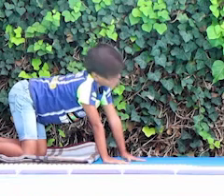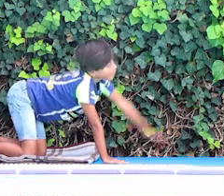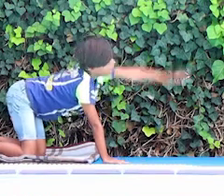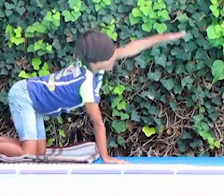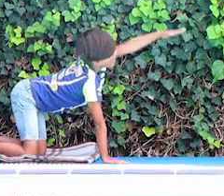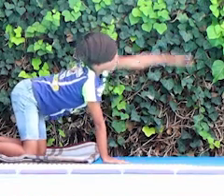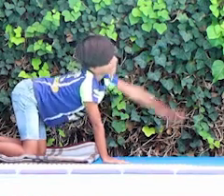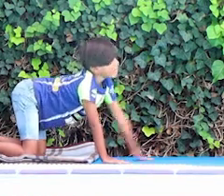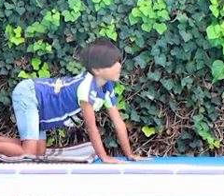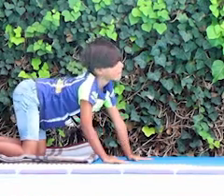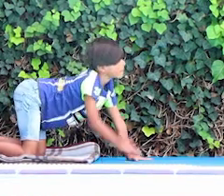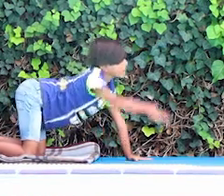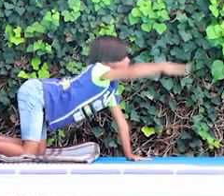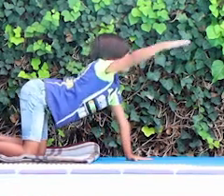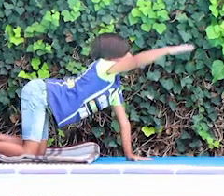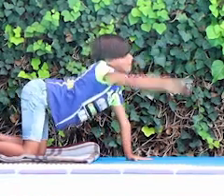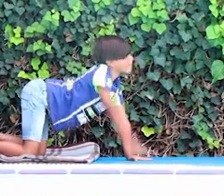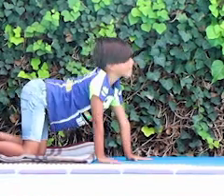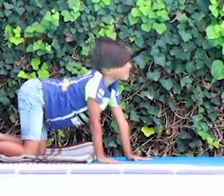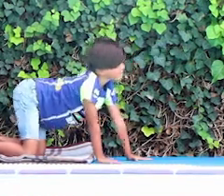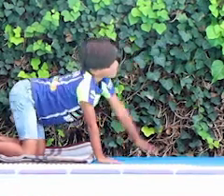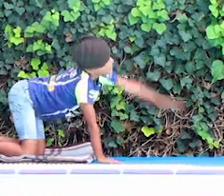lateral. Muy bien.